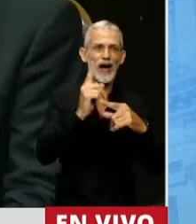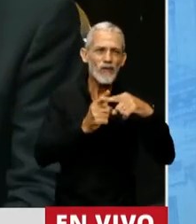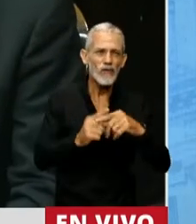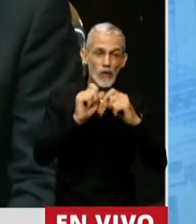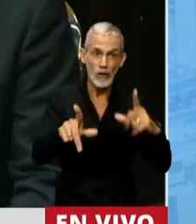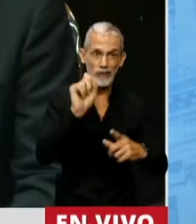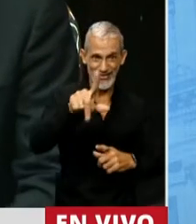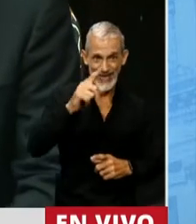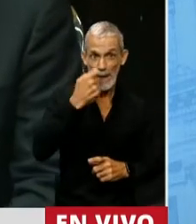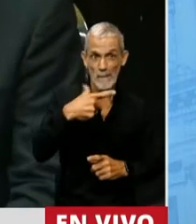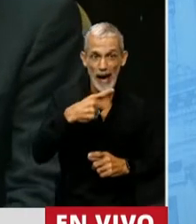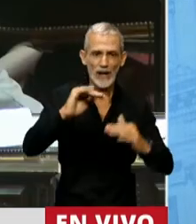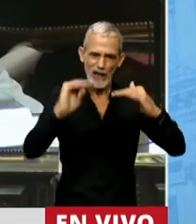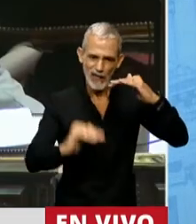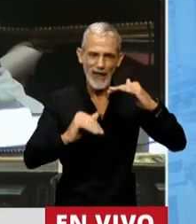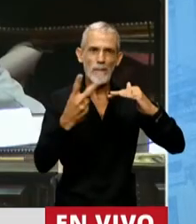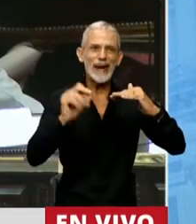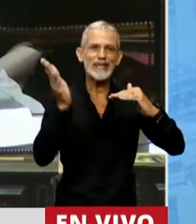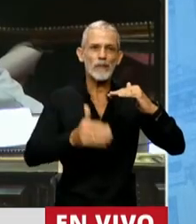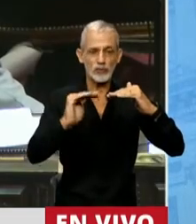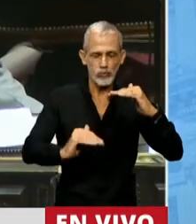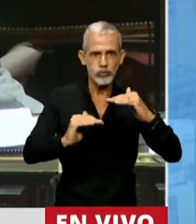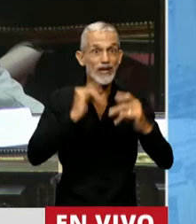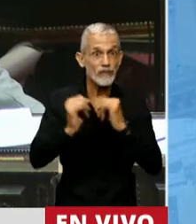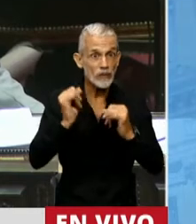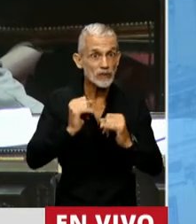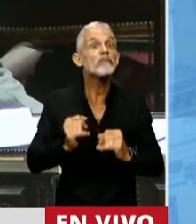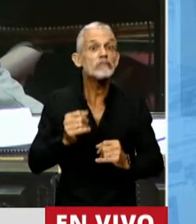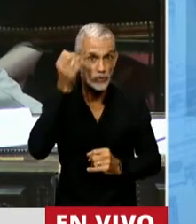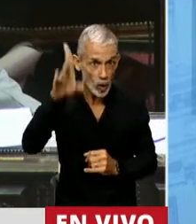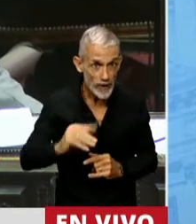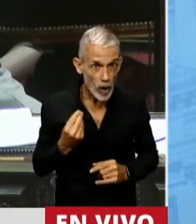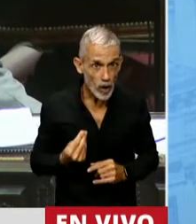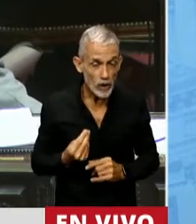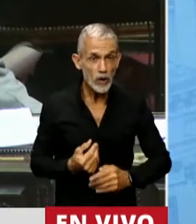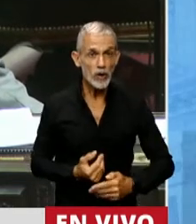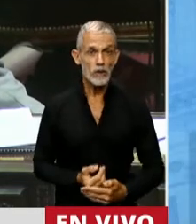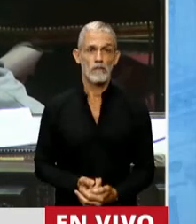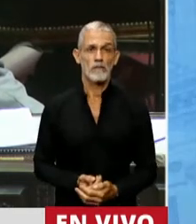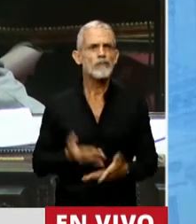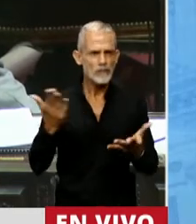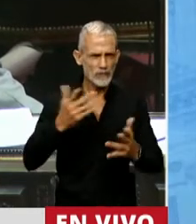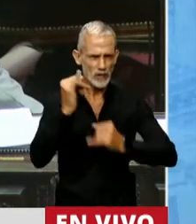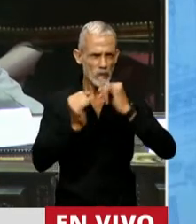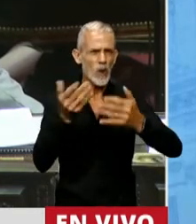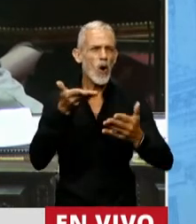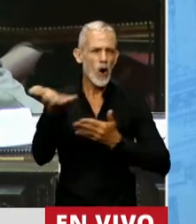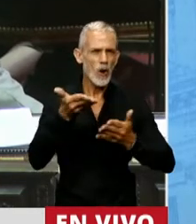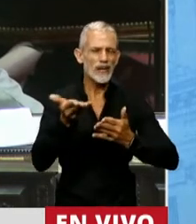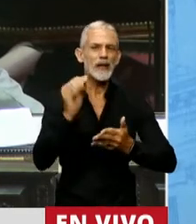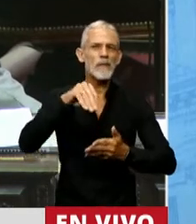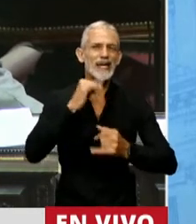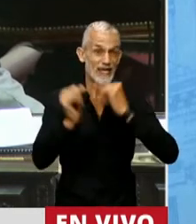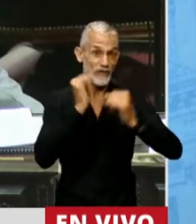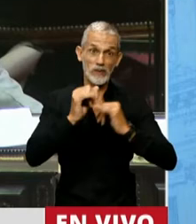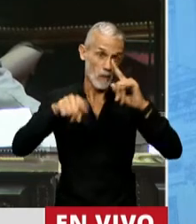de Macri perdieron casi 20 puntos. Ese dato también se lo olvidó. Pero le voy a compartir un otro dato más